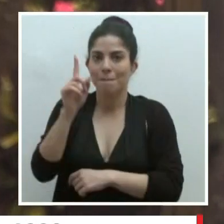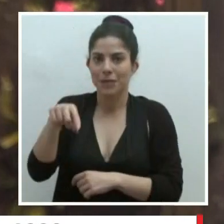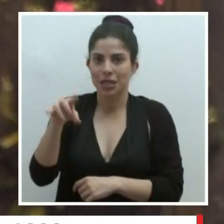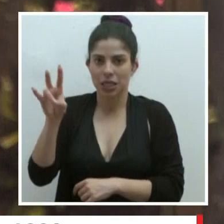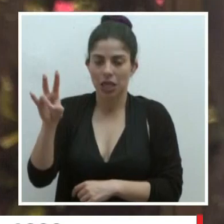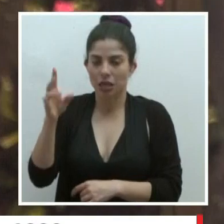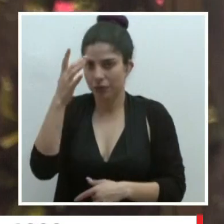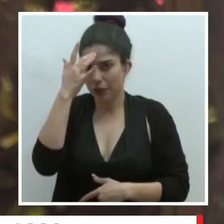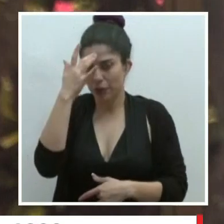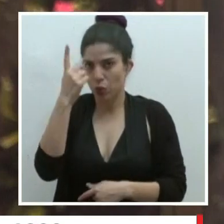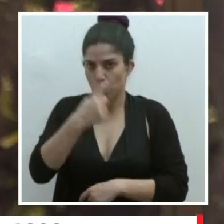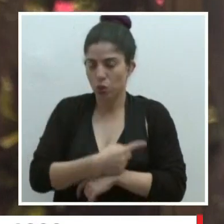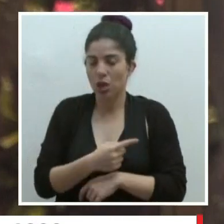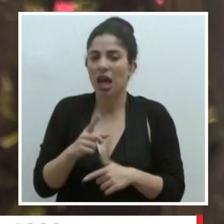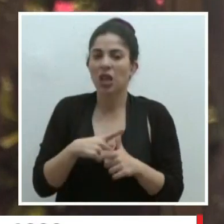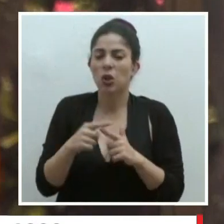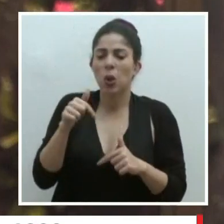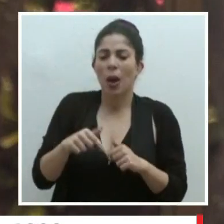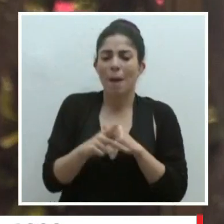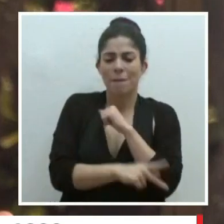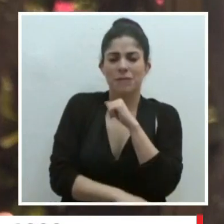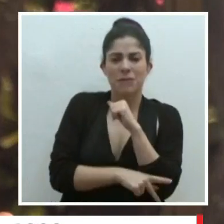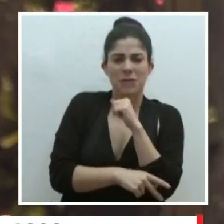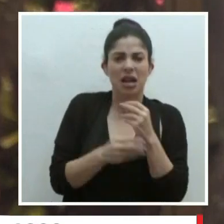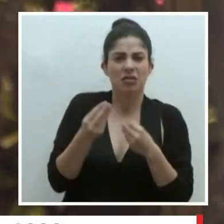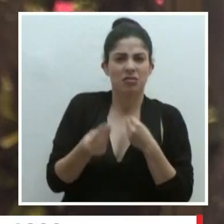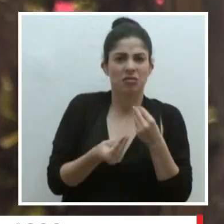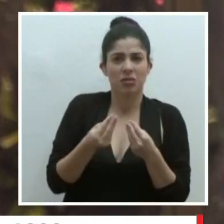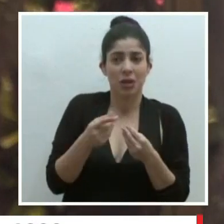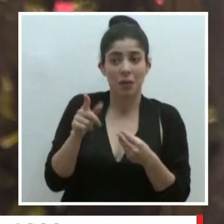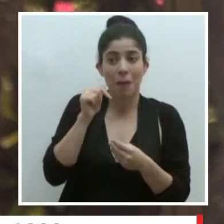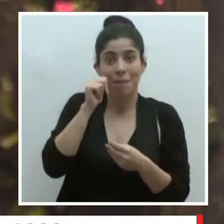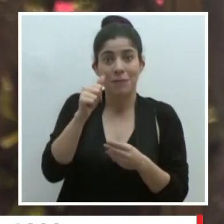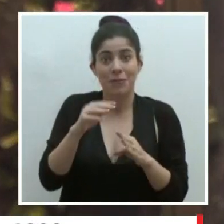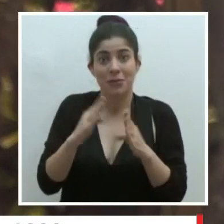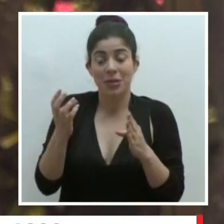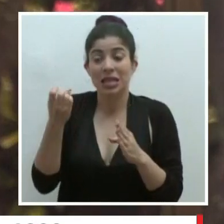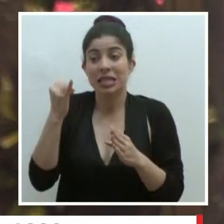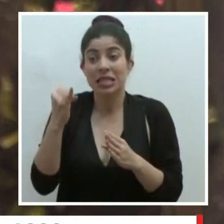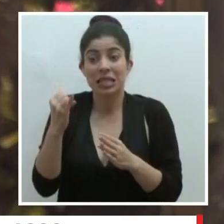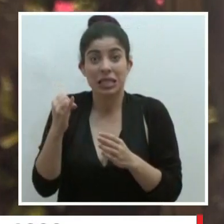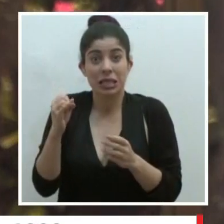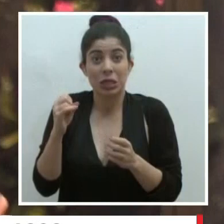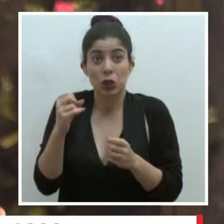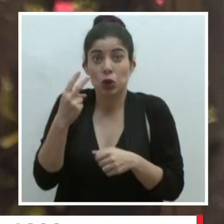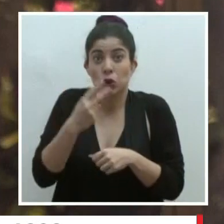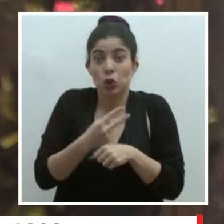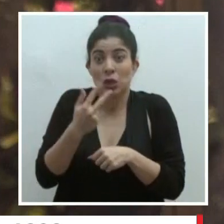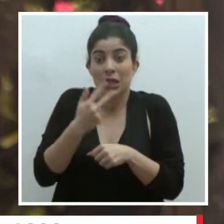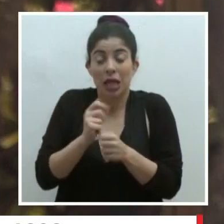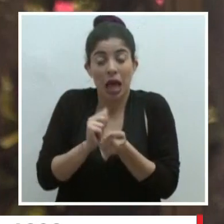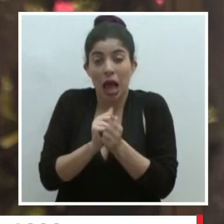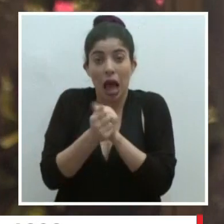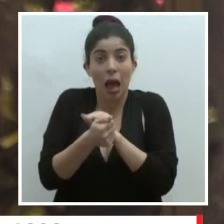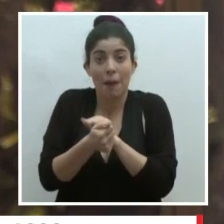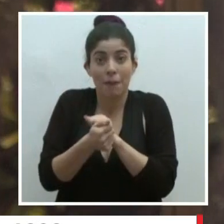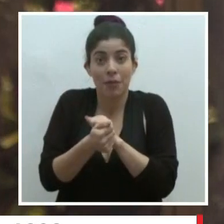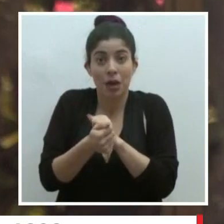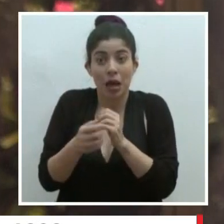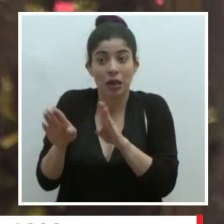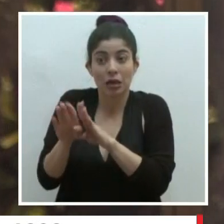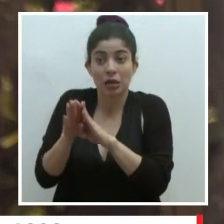nuestro país para que estas medidas que van a aplicar a partir de mañana se cambien en cuestión de 2-3 días si empiezan a aumentar